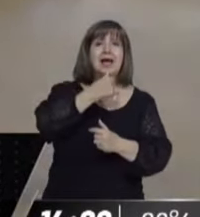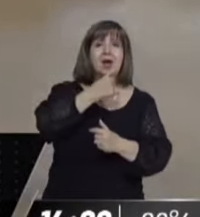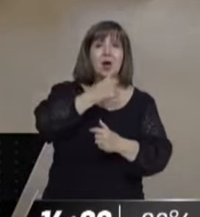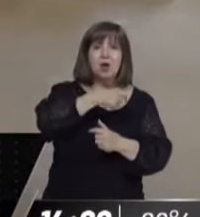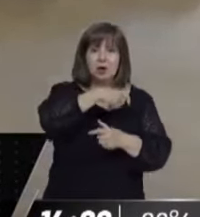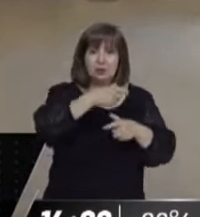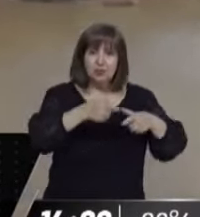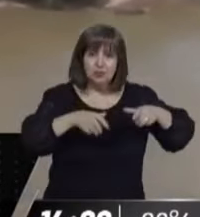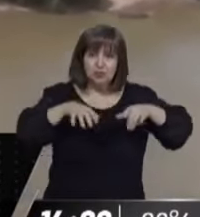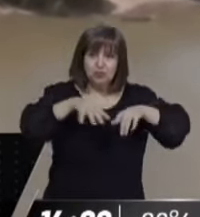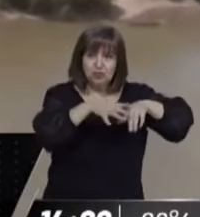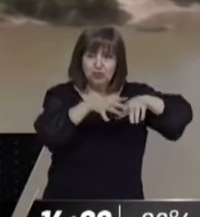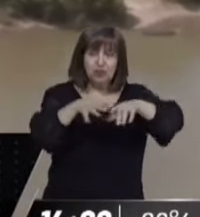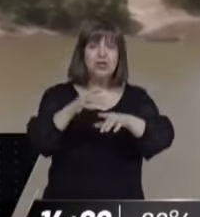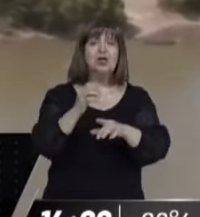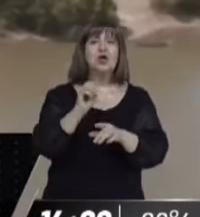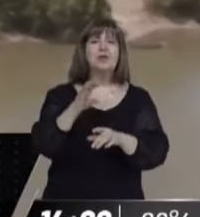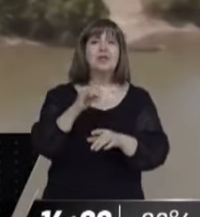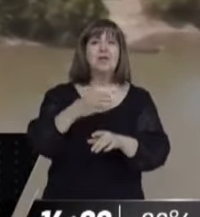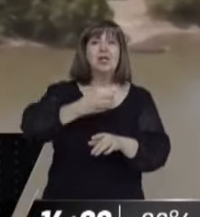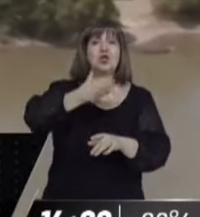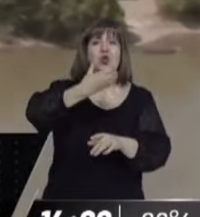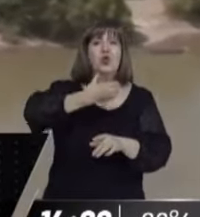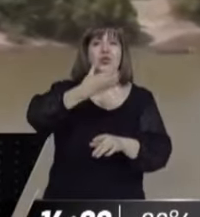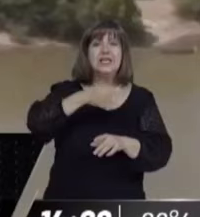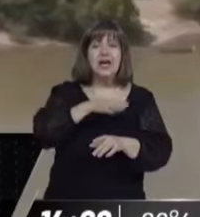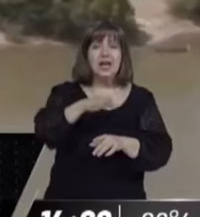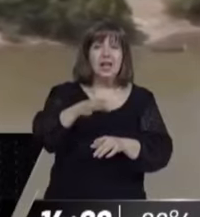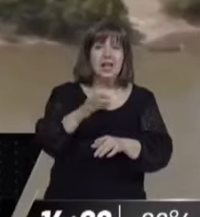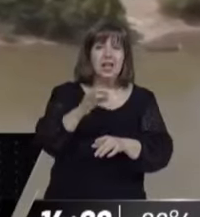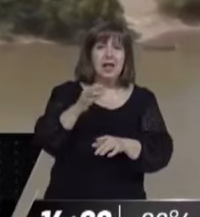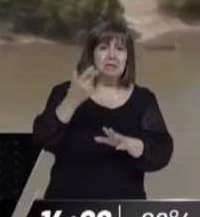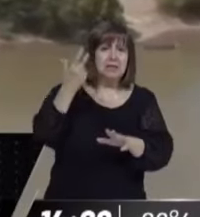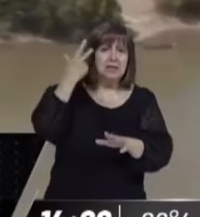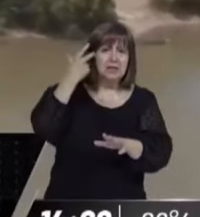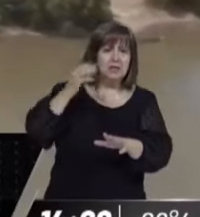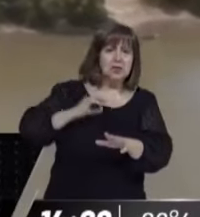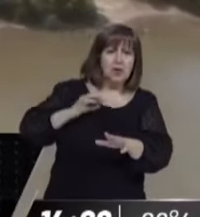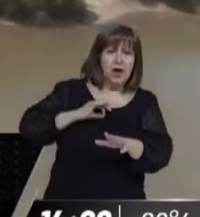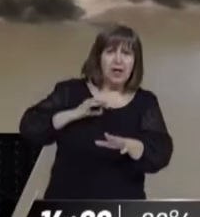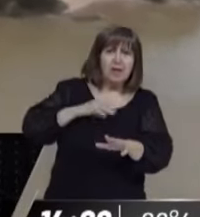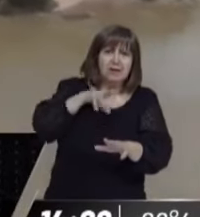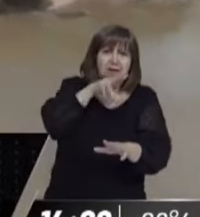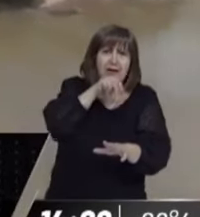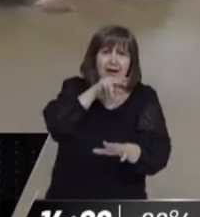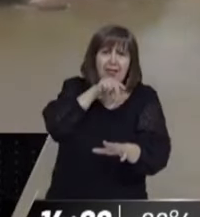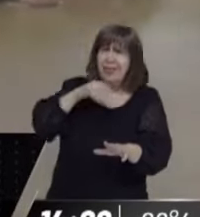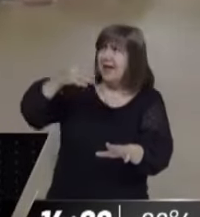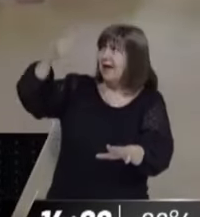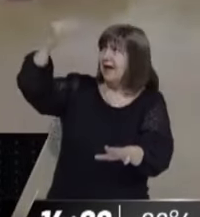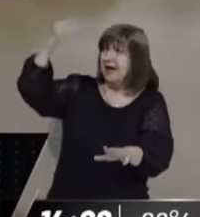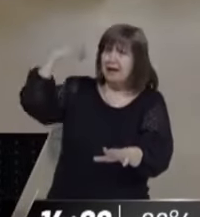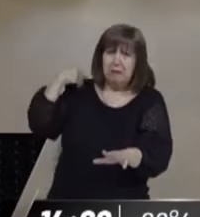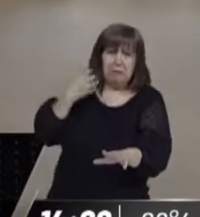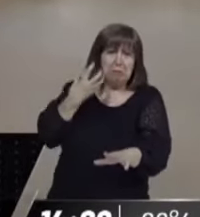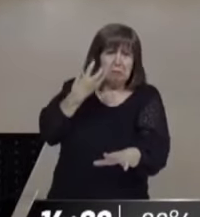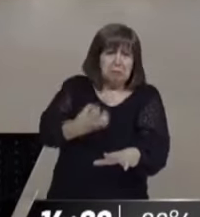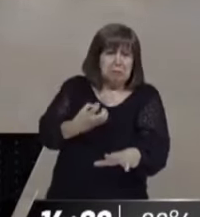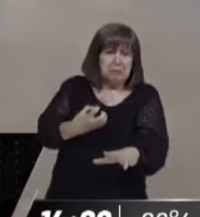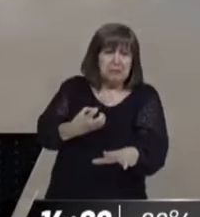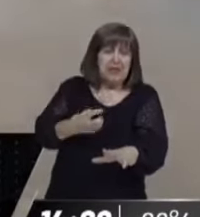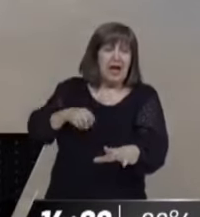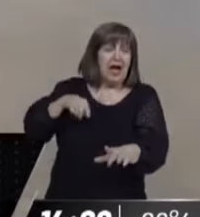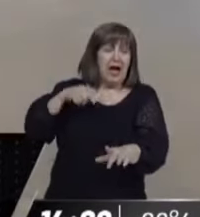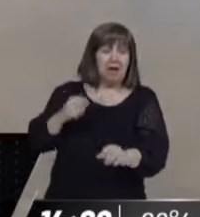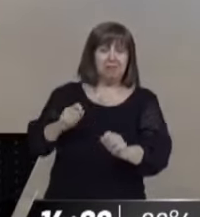importancia para todo lo que tiene que ver con el cultivo de la zona. Ha llegado agua y por supuesto la gente, Carlos, que vive acá de toda la vida,